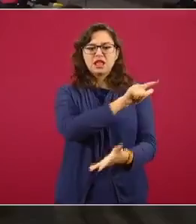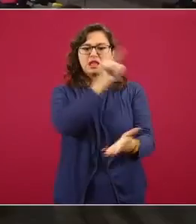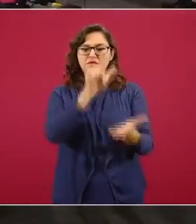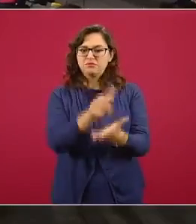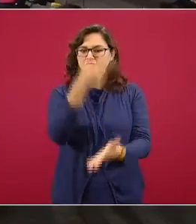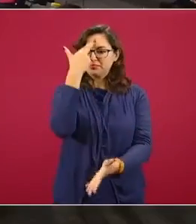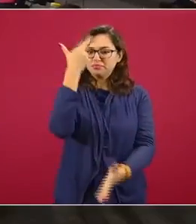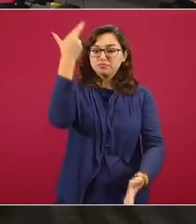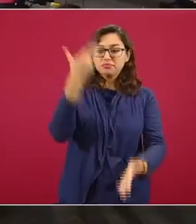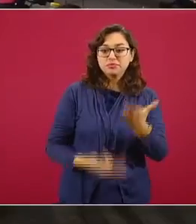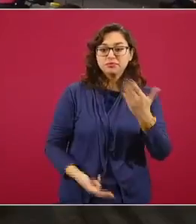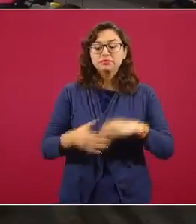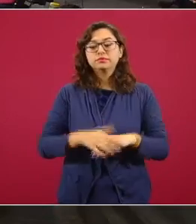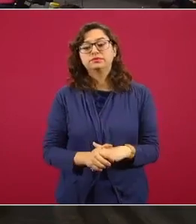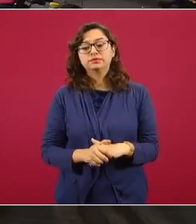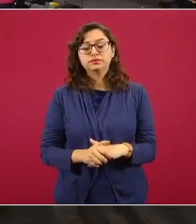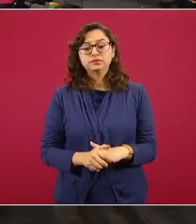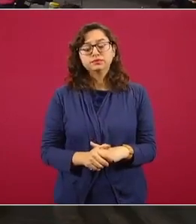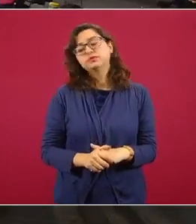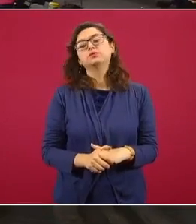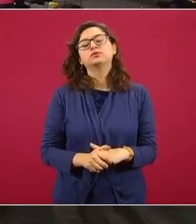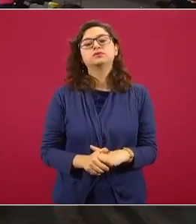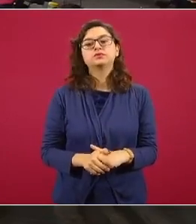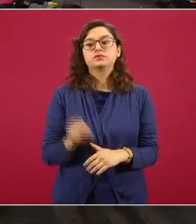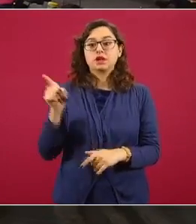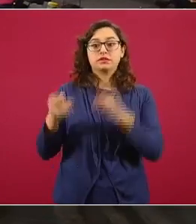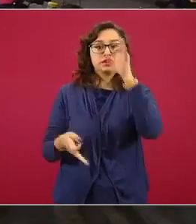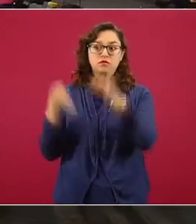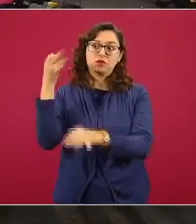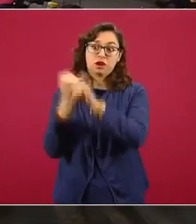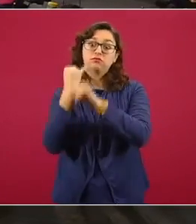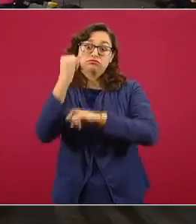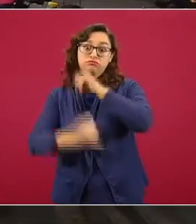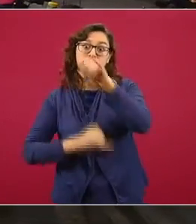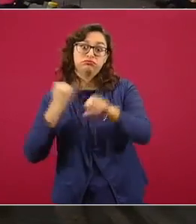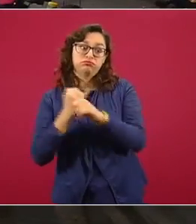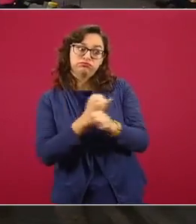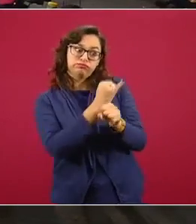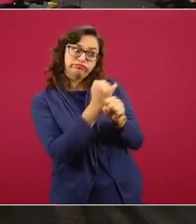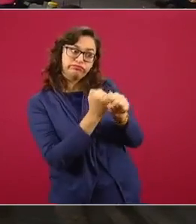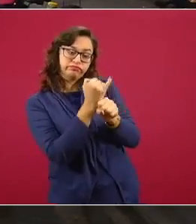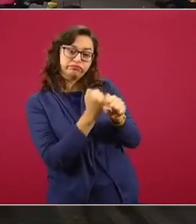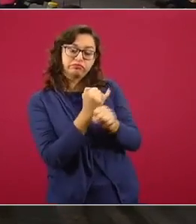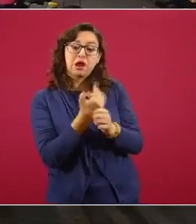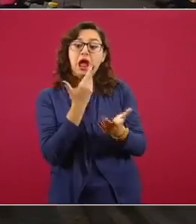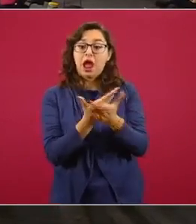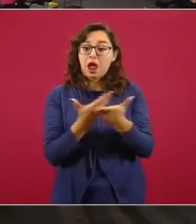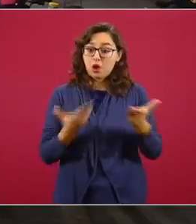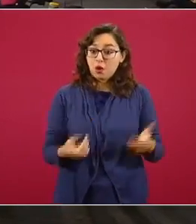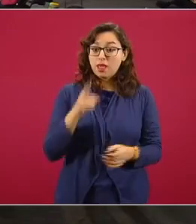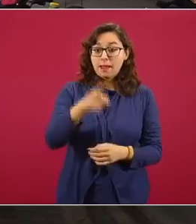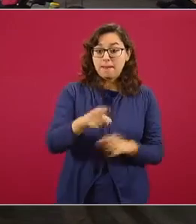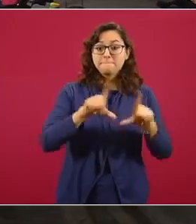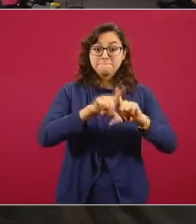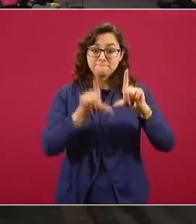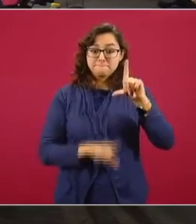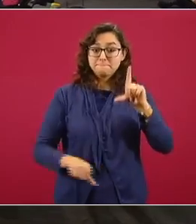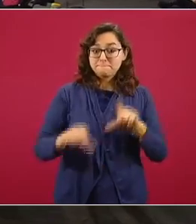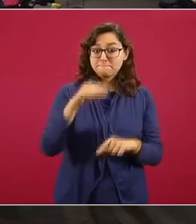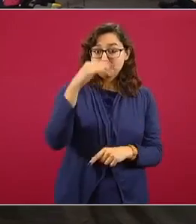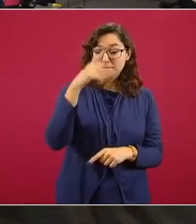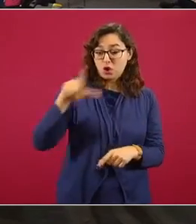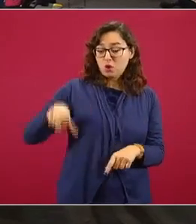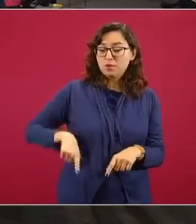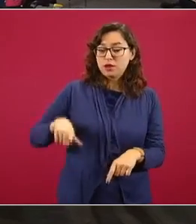posibilidad ahora de solicitar a la Fiscalía de ese tribunal internacional que se lleve a cabo ese juicio por los cientos de